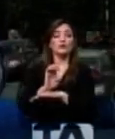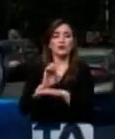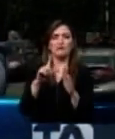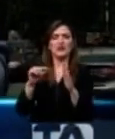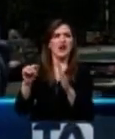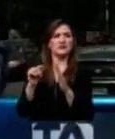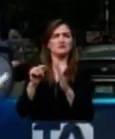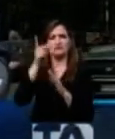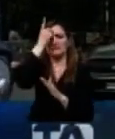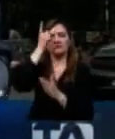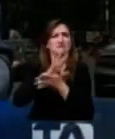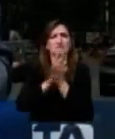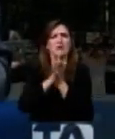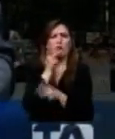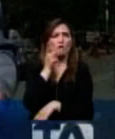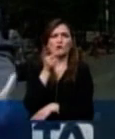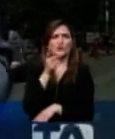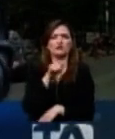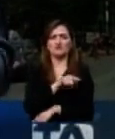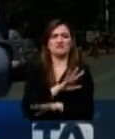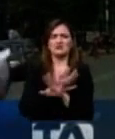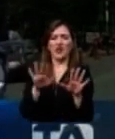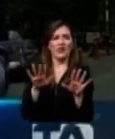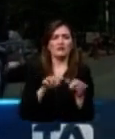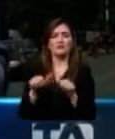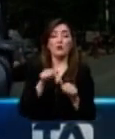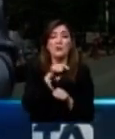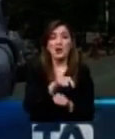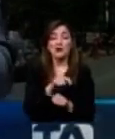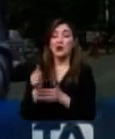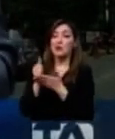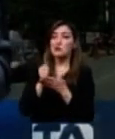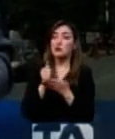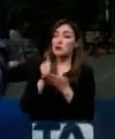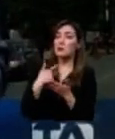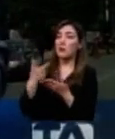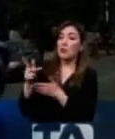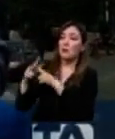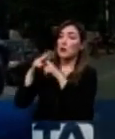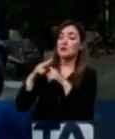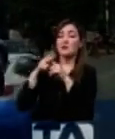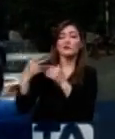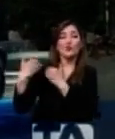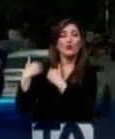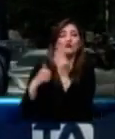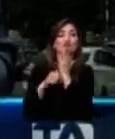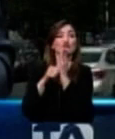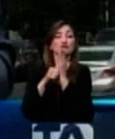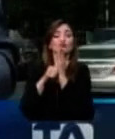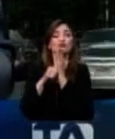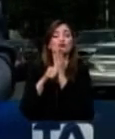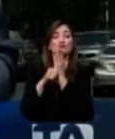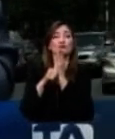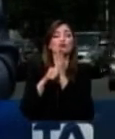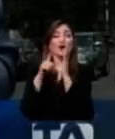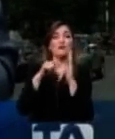ni endeudamiento público en gestor de deuda cuando ese papel le correspondía al ministro o